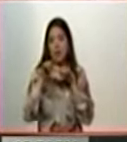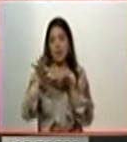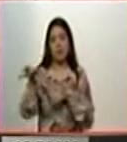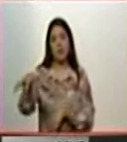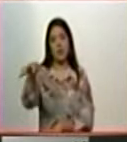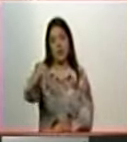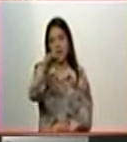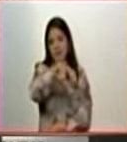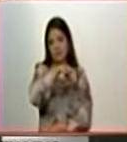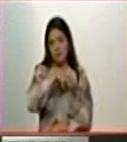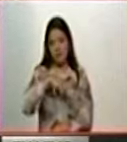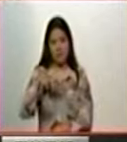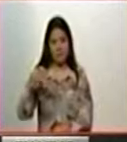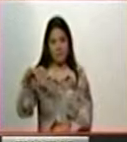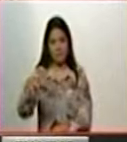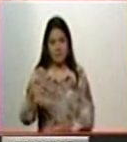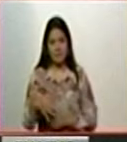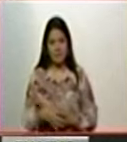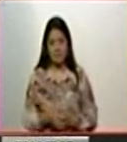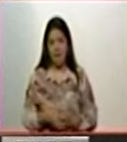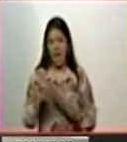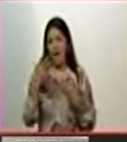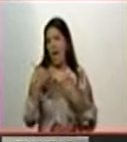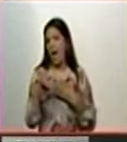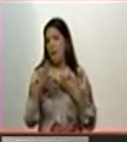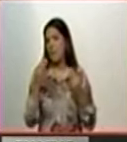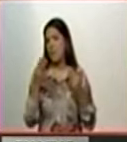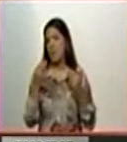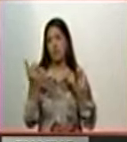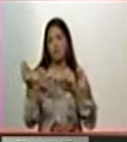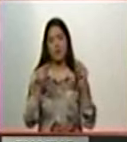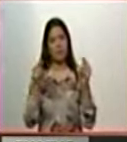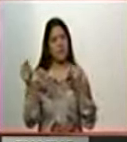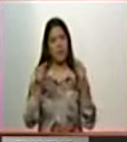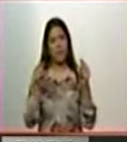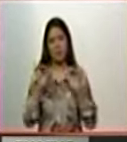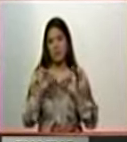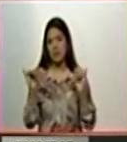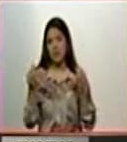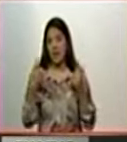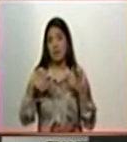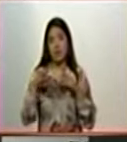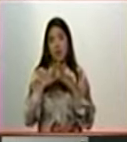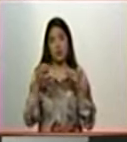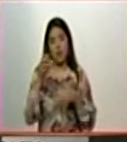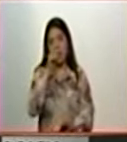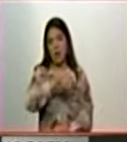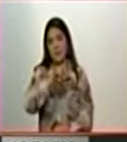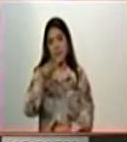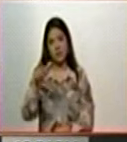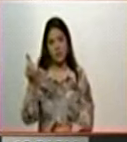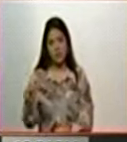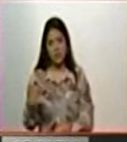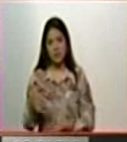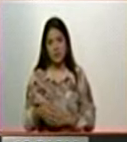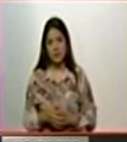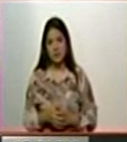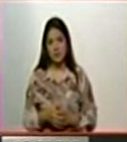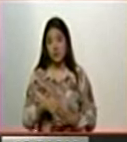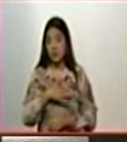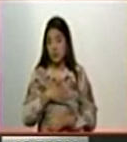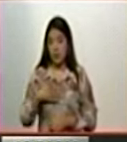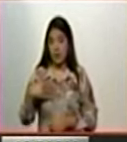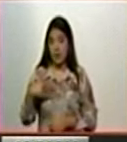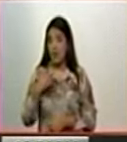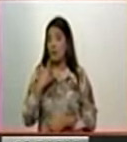estados. Bueno, tenemos muchas cosas que discutir entre compañeros. Y yo quiero aquí, voy